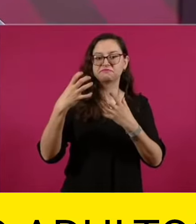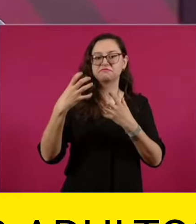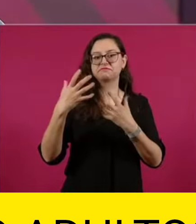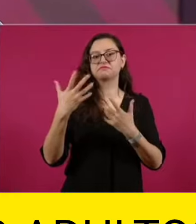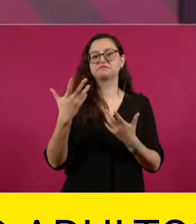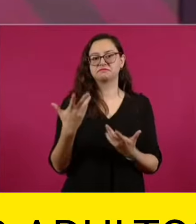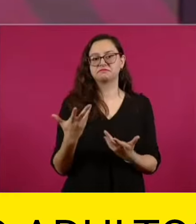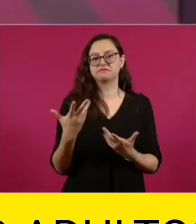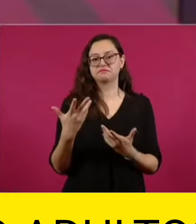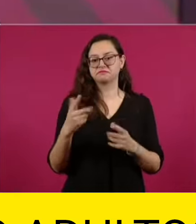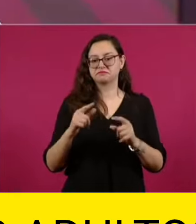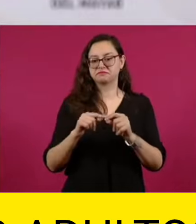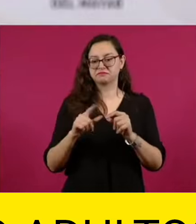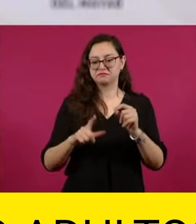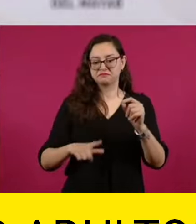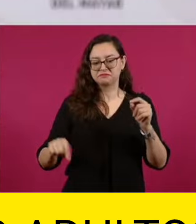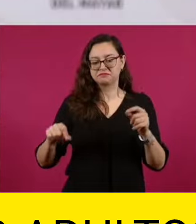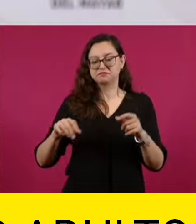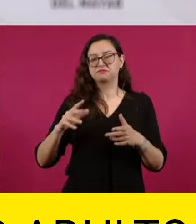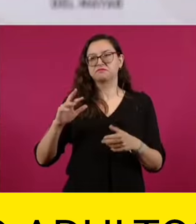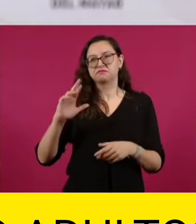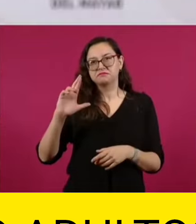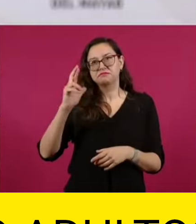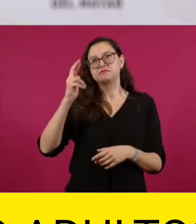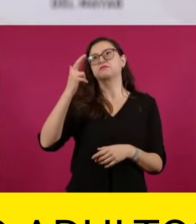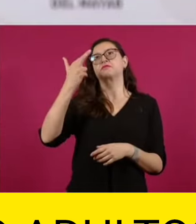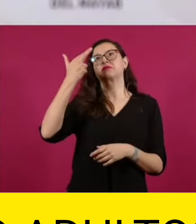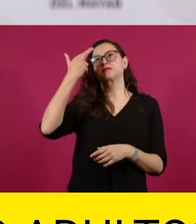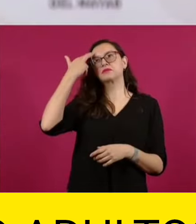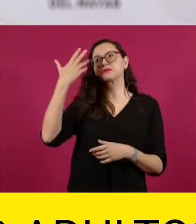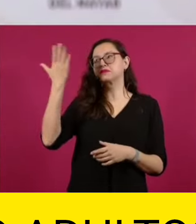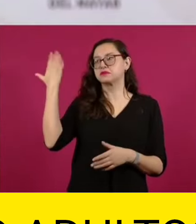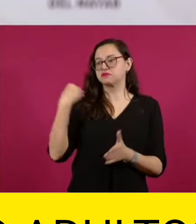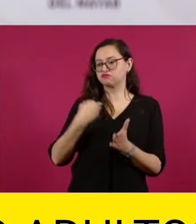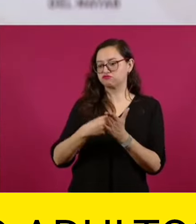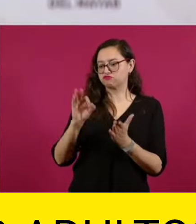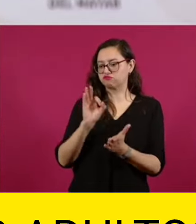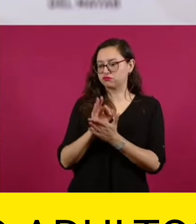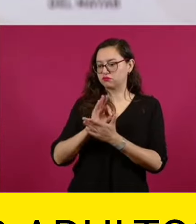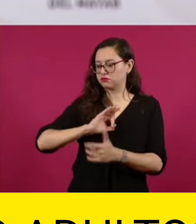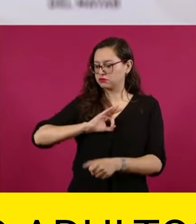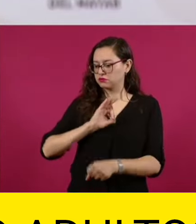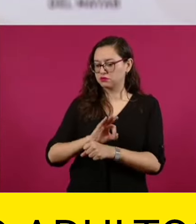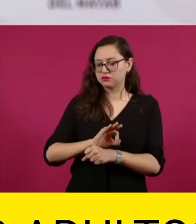en favor de nuestros héroes, de los padres de nuestra patria,